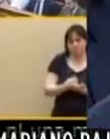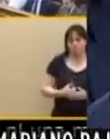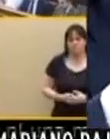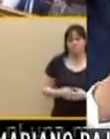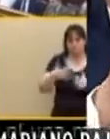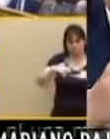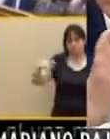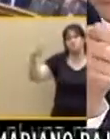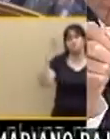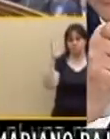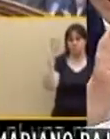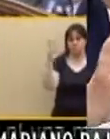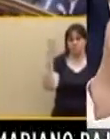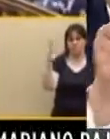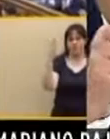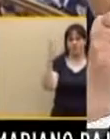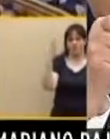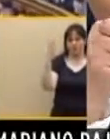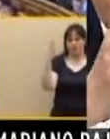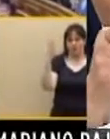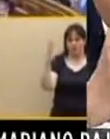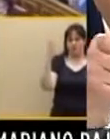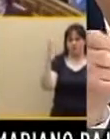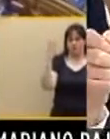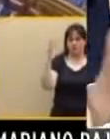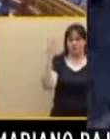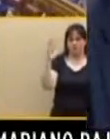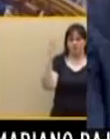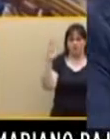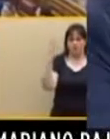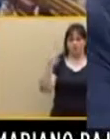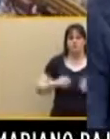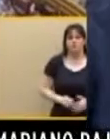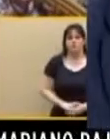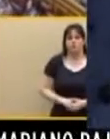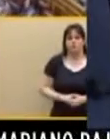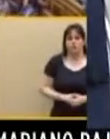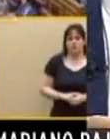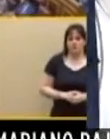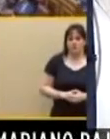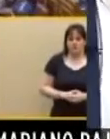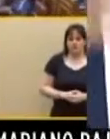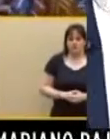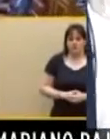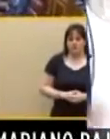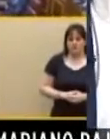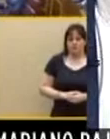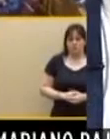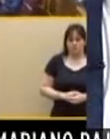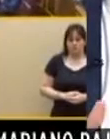y ella tiene dotes de parlamentario yo creo que ese tema es más estuvo mejor que que va a ulises y es que mi dinero pero me trató